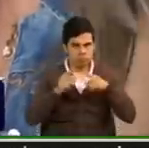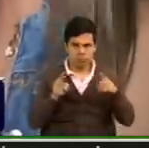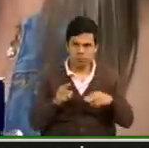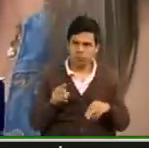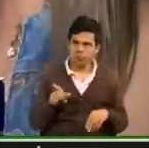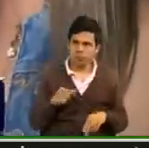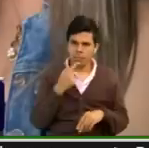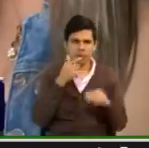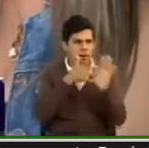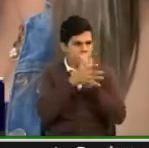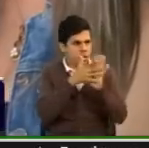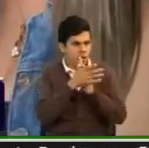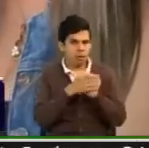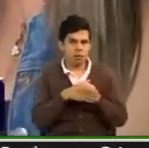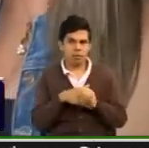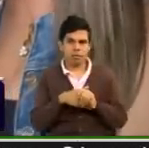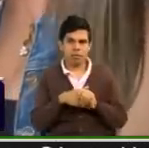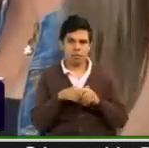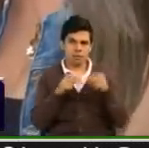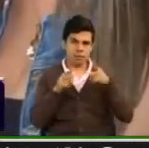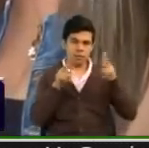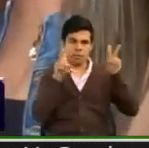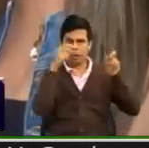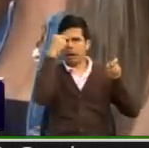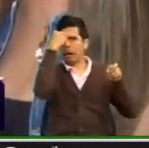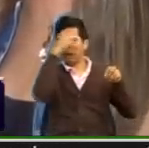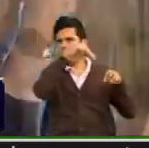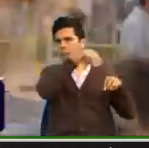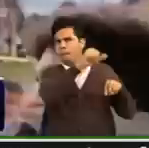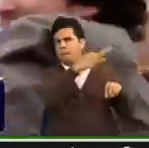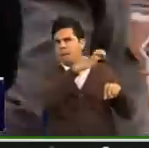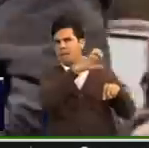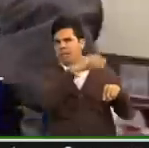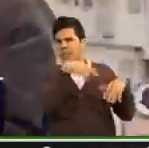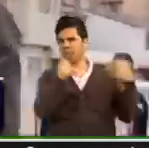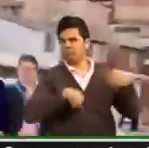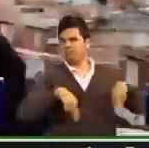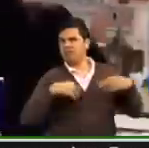porque, lo que yo te decía, tienen una referencia, pero